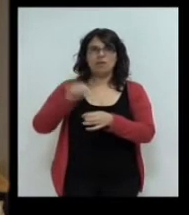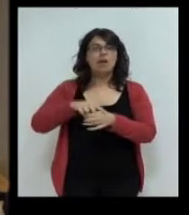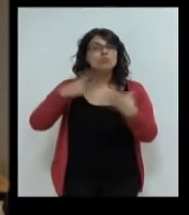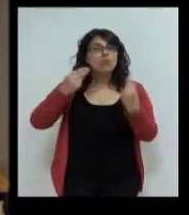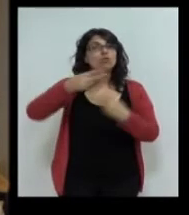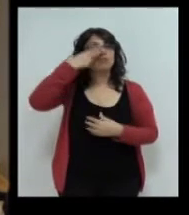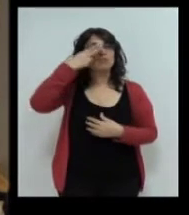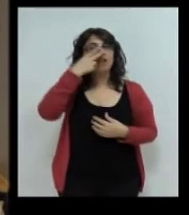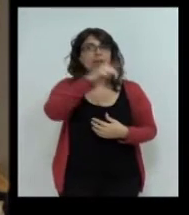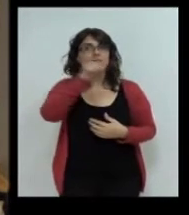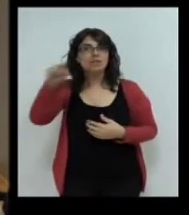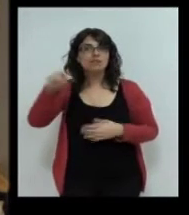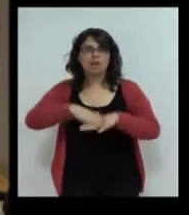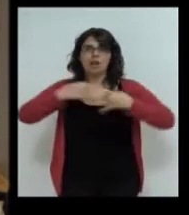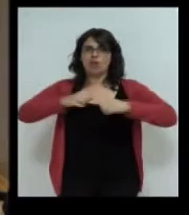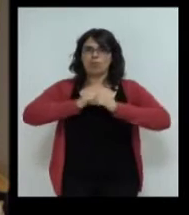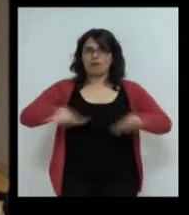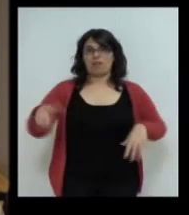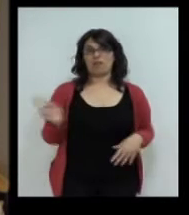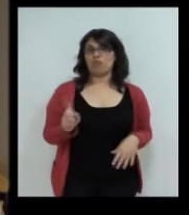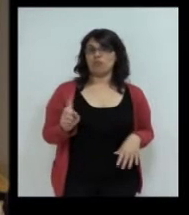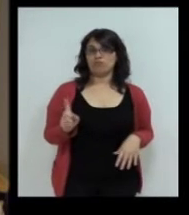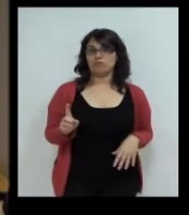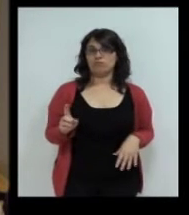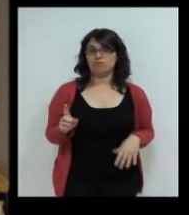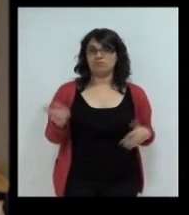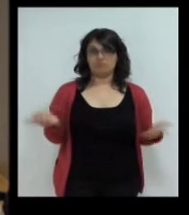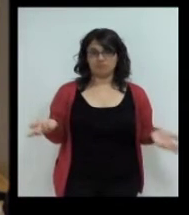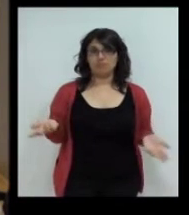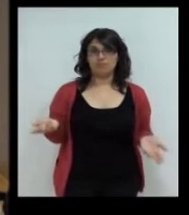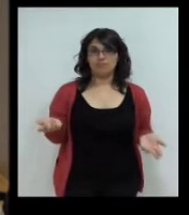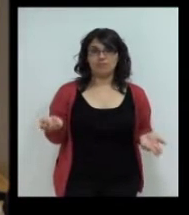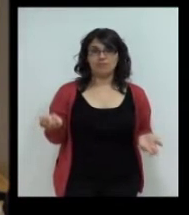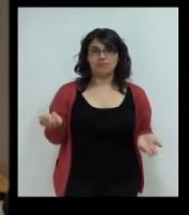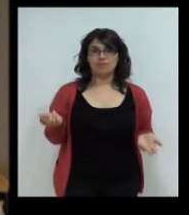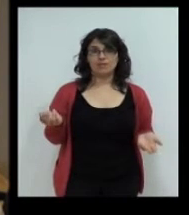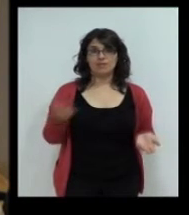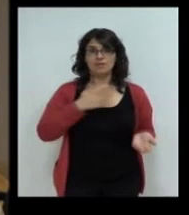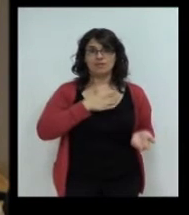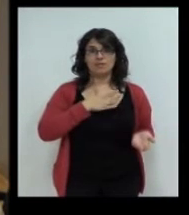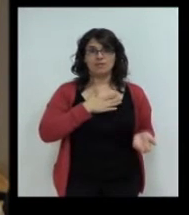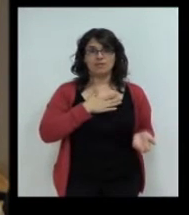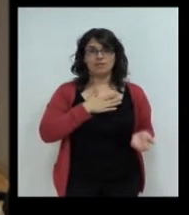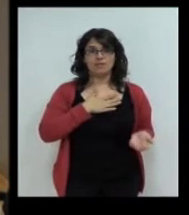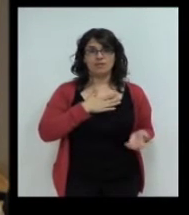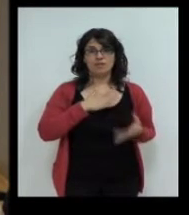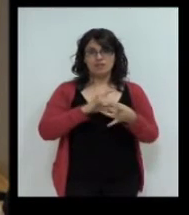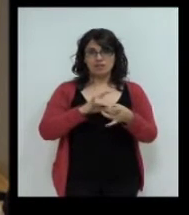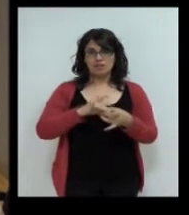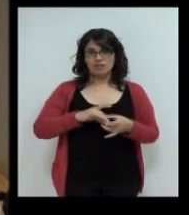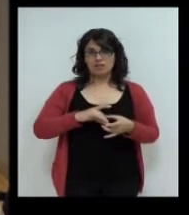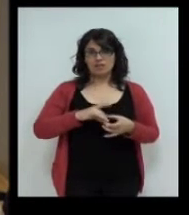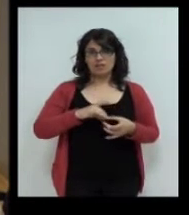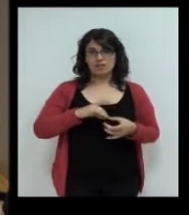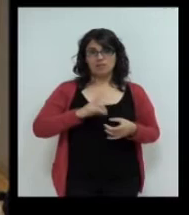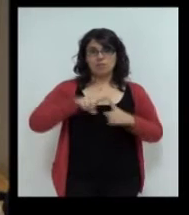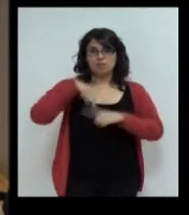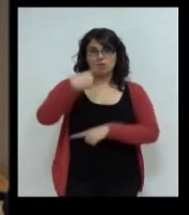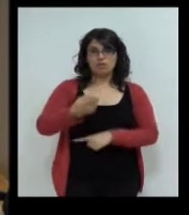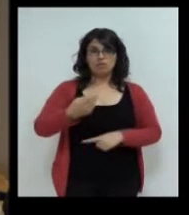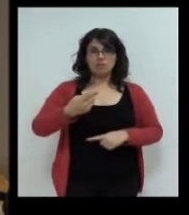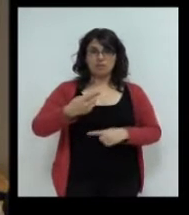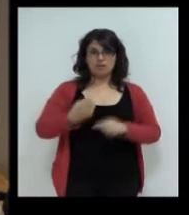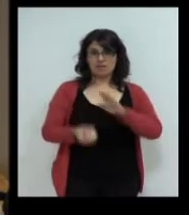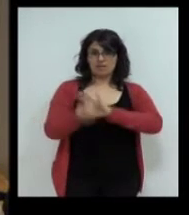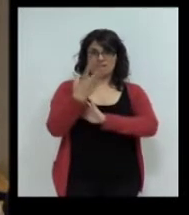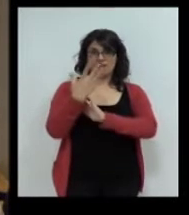no se normalice nada. No nos engañemos, el MHP fue dinamitada por la industria. Y la próxima generación de televisión interactiva